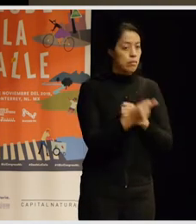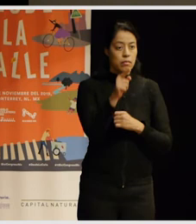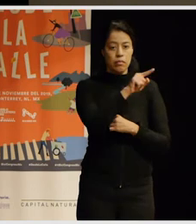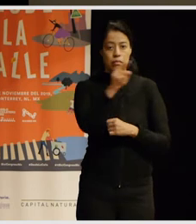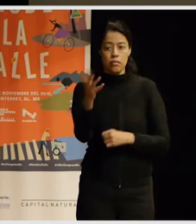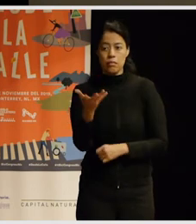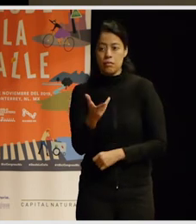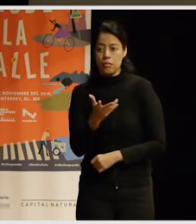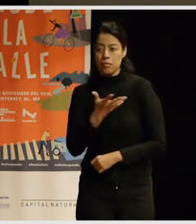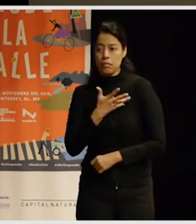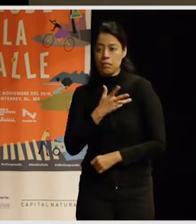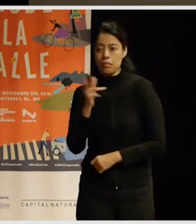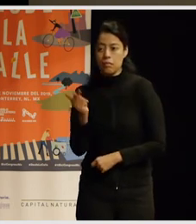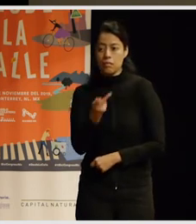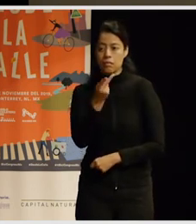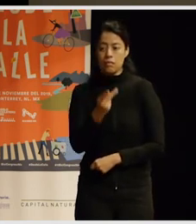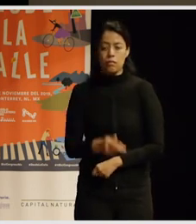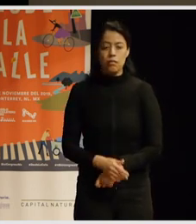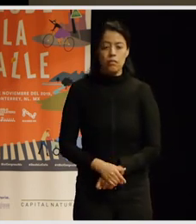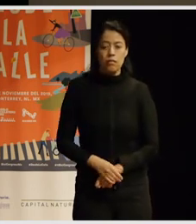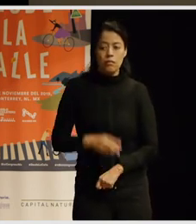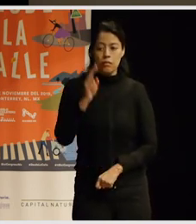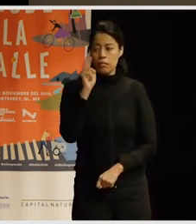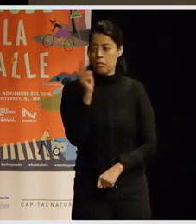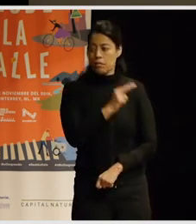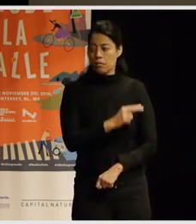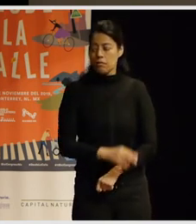preguntas sobre las presentaciones que acabamos de ver